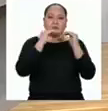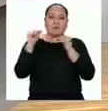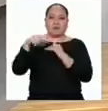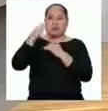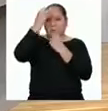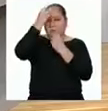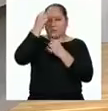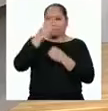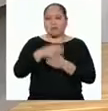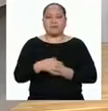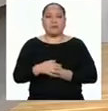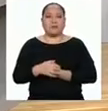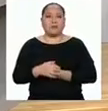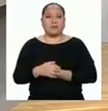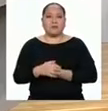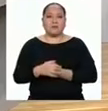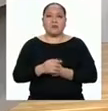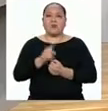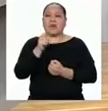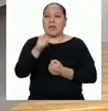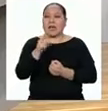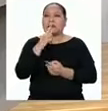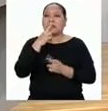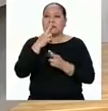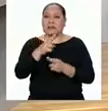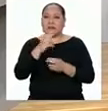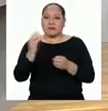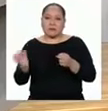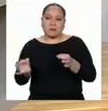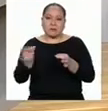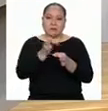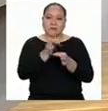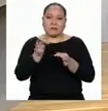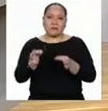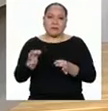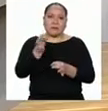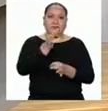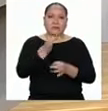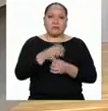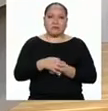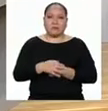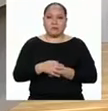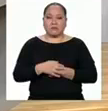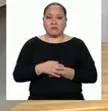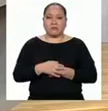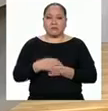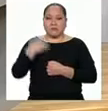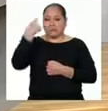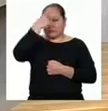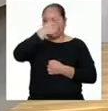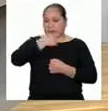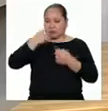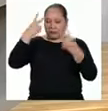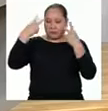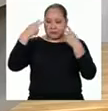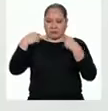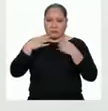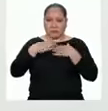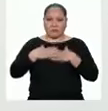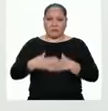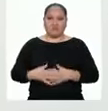información. Entonces, esas respuestas pasan a rasgos faciales y